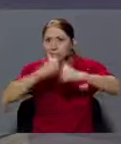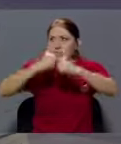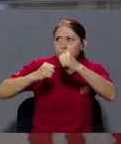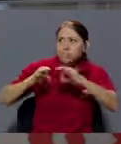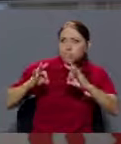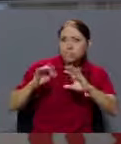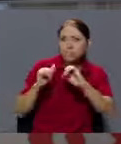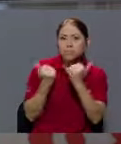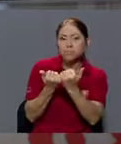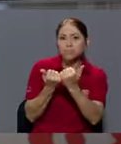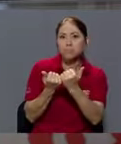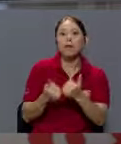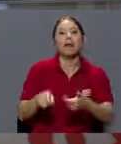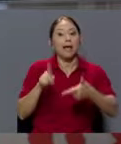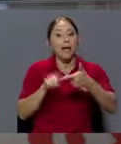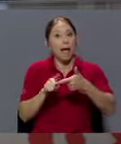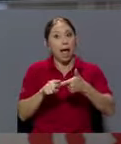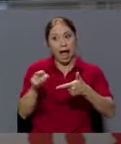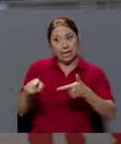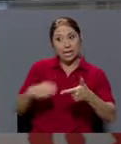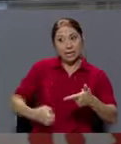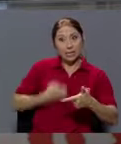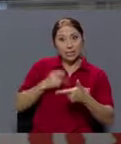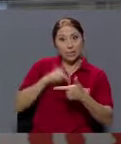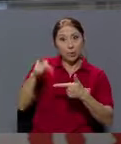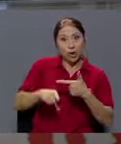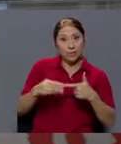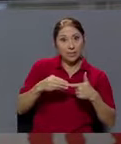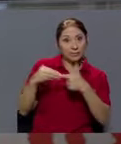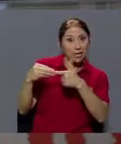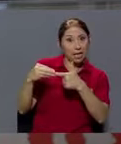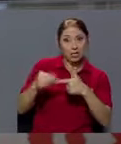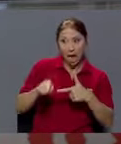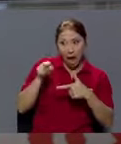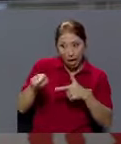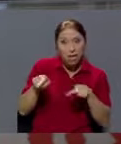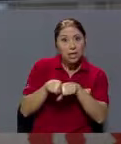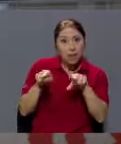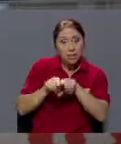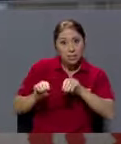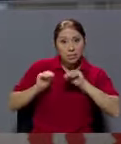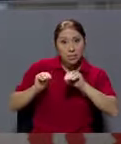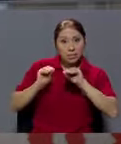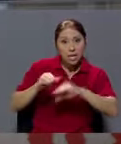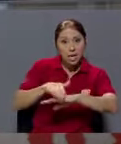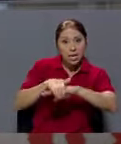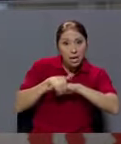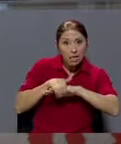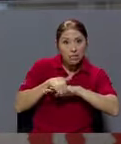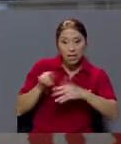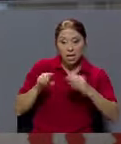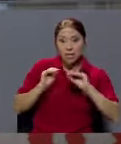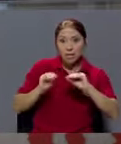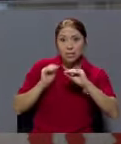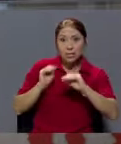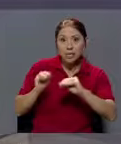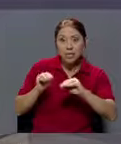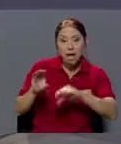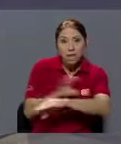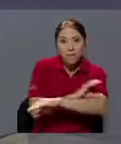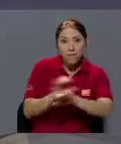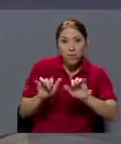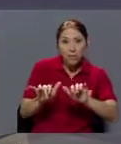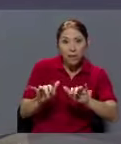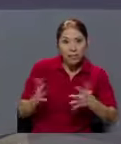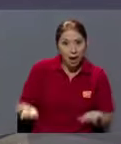existen programas especiales, es decir, si allí se da inglés y si allí también tienen informática las escuelas, si la infraestructura, les